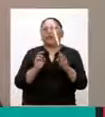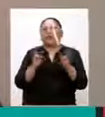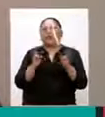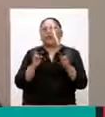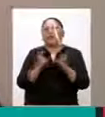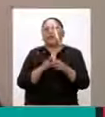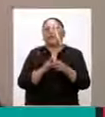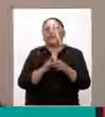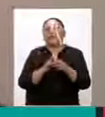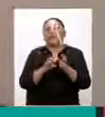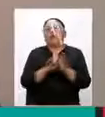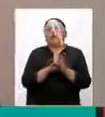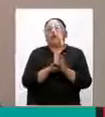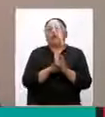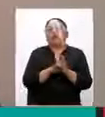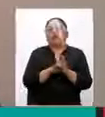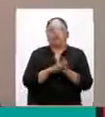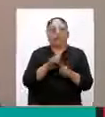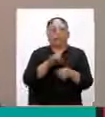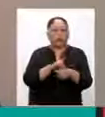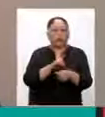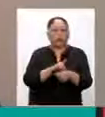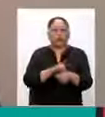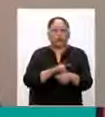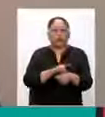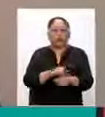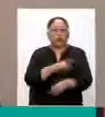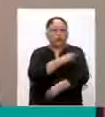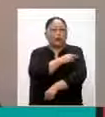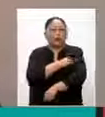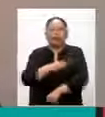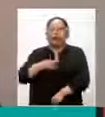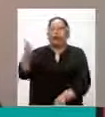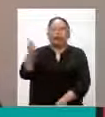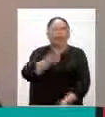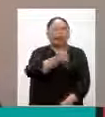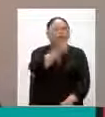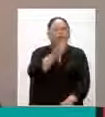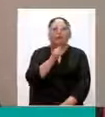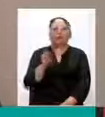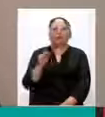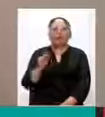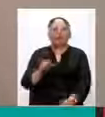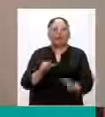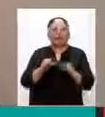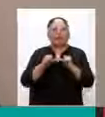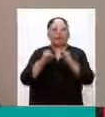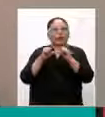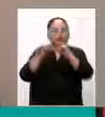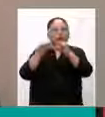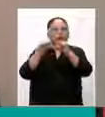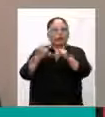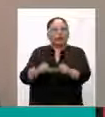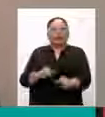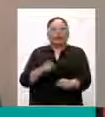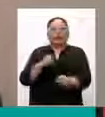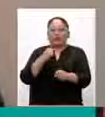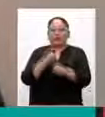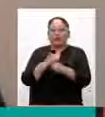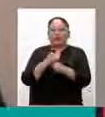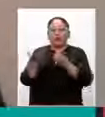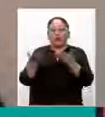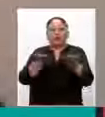salida de las y los médicos dentro de los centros de salud, sino la continuidad efectiva del servicio